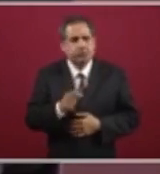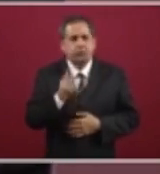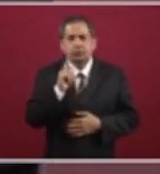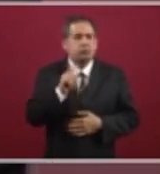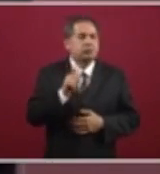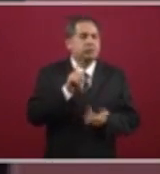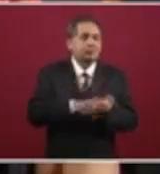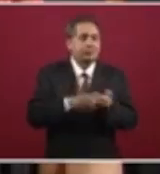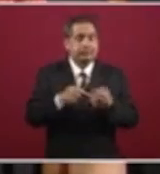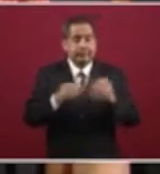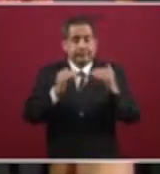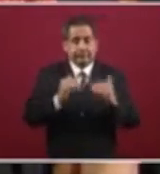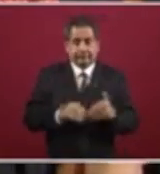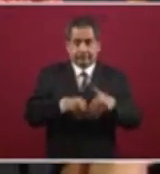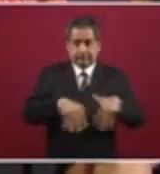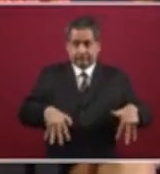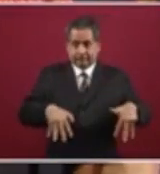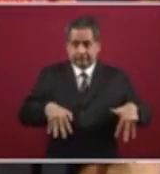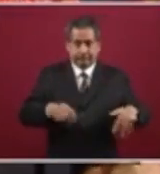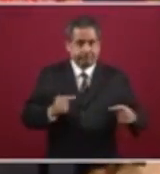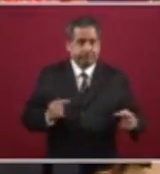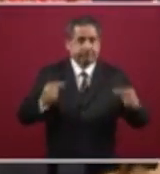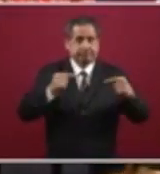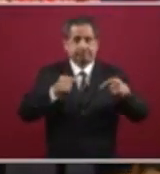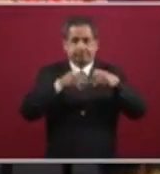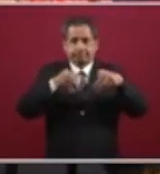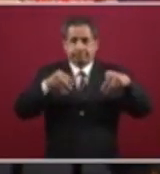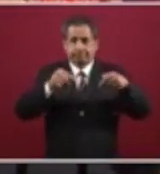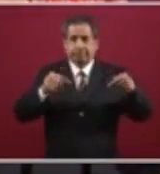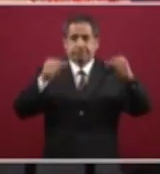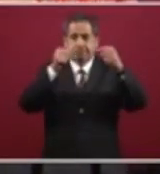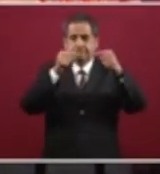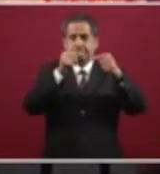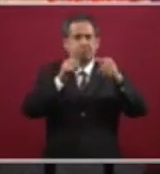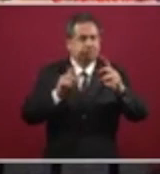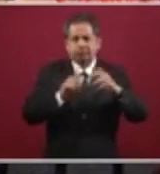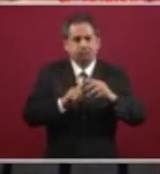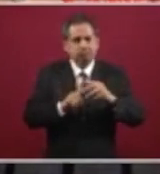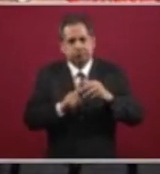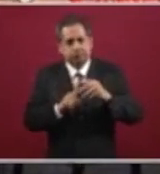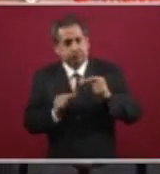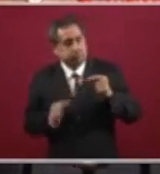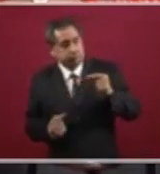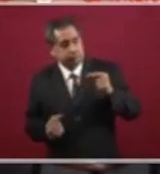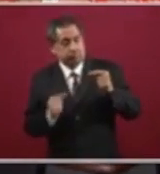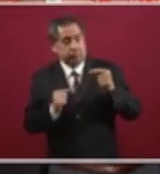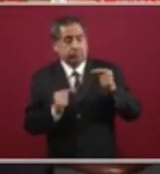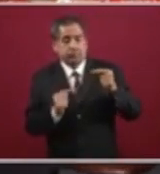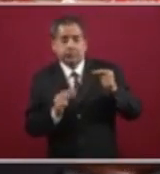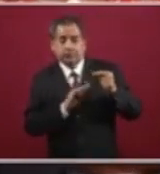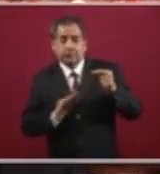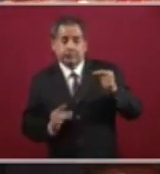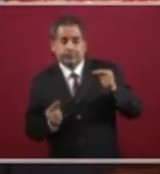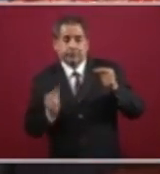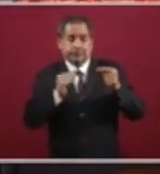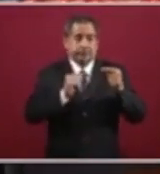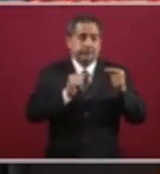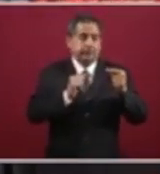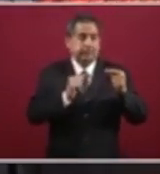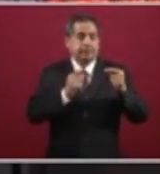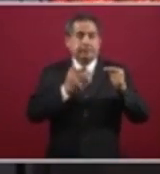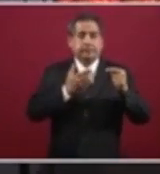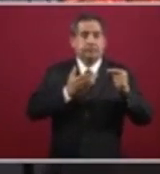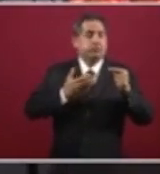da de abajo hacia arriba, no es de un pueblo, de un municipio a Palacio